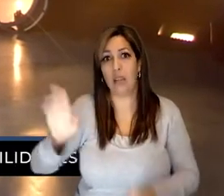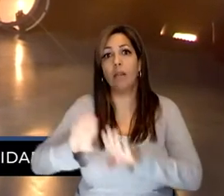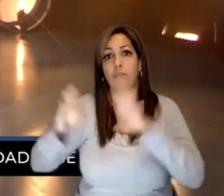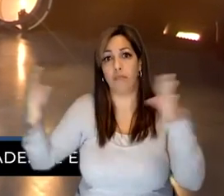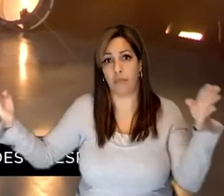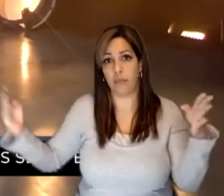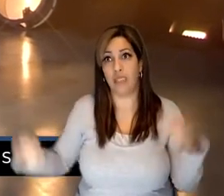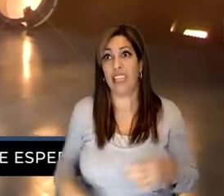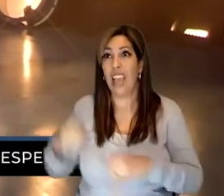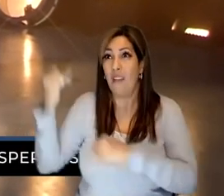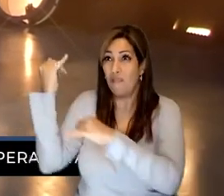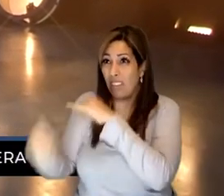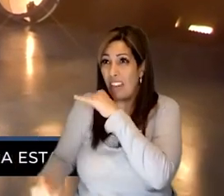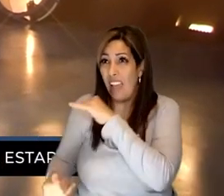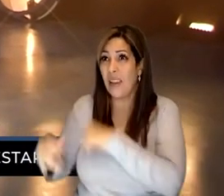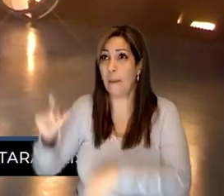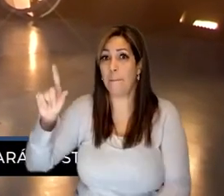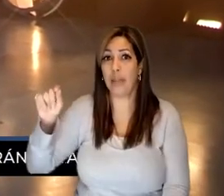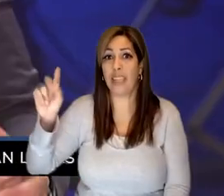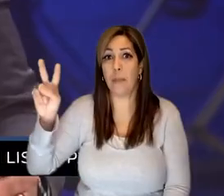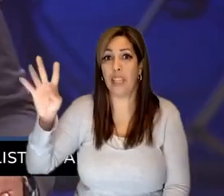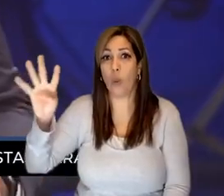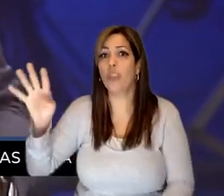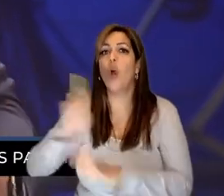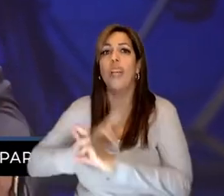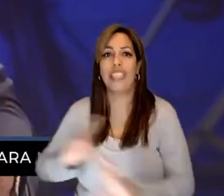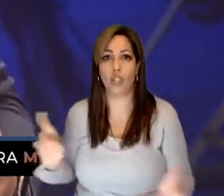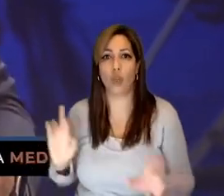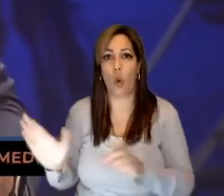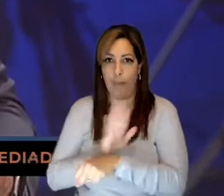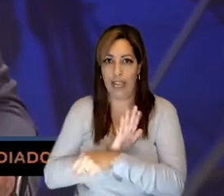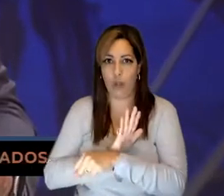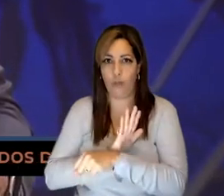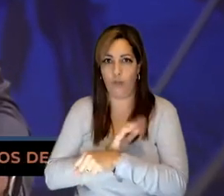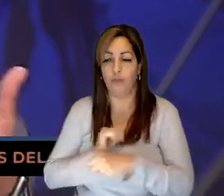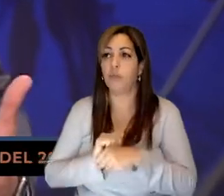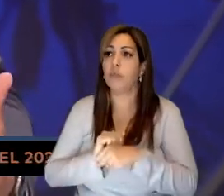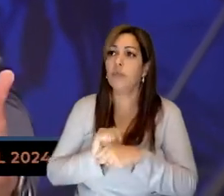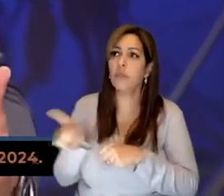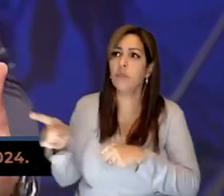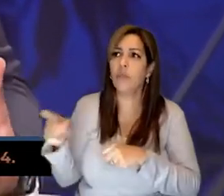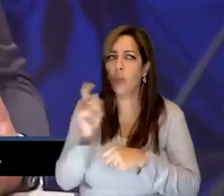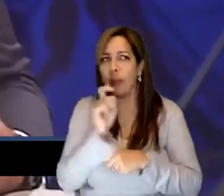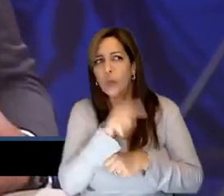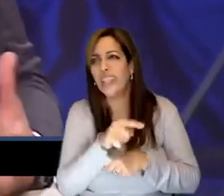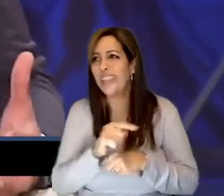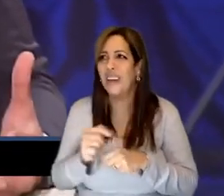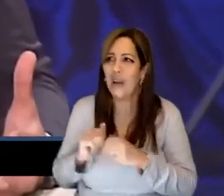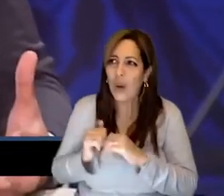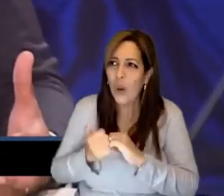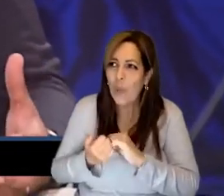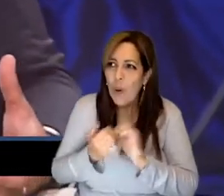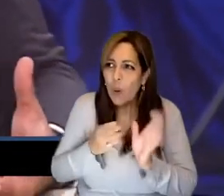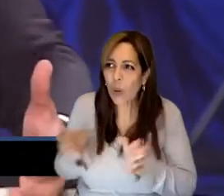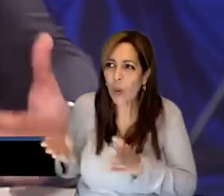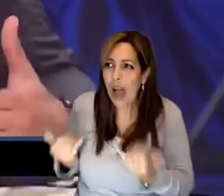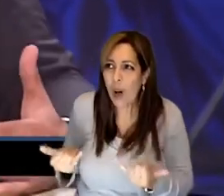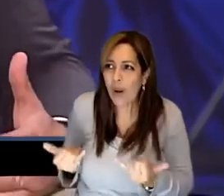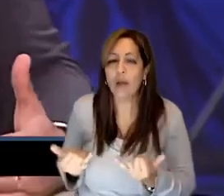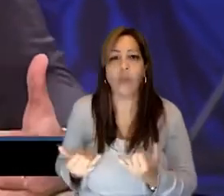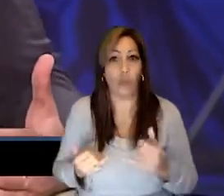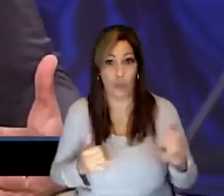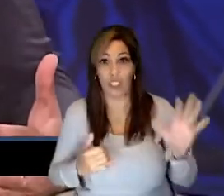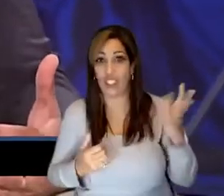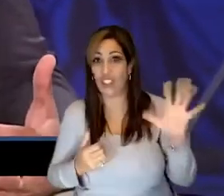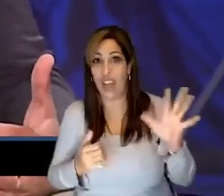completa okay. va a estar lista para mediados del 2024. Okay. A la pregunta que le acabas de hacer al alcalde de cómo lo vamos a operar, desde